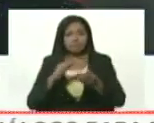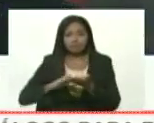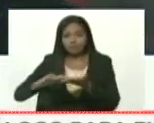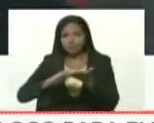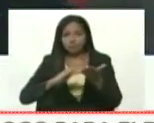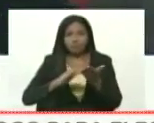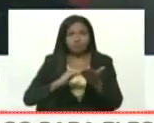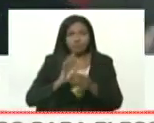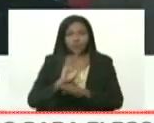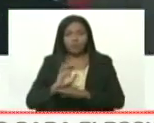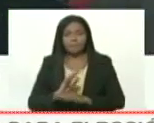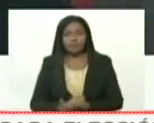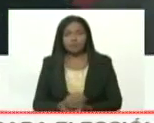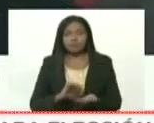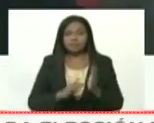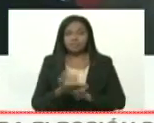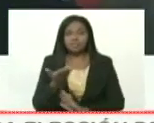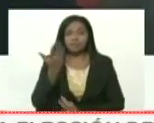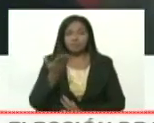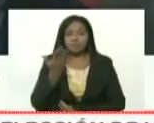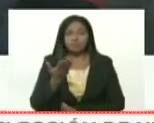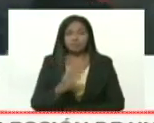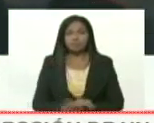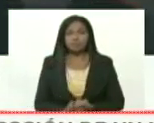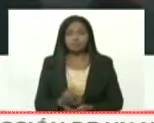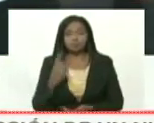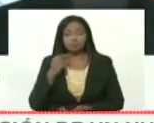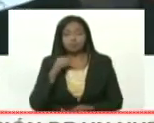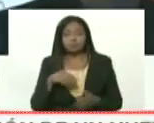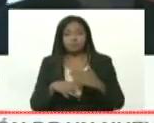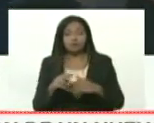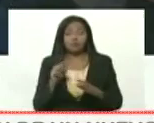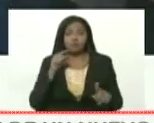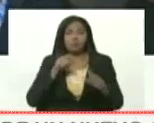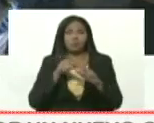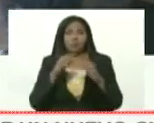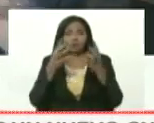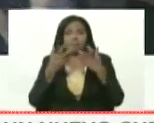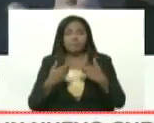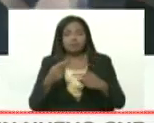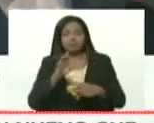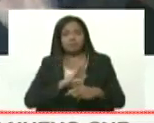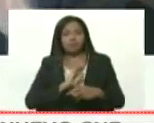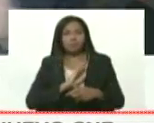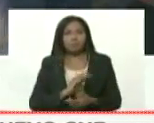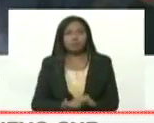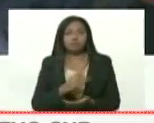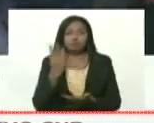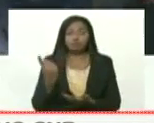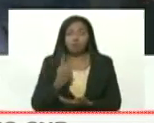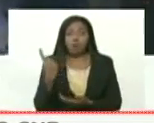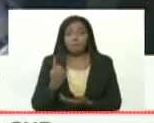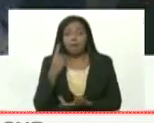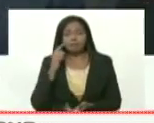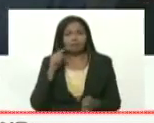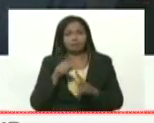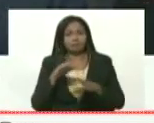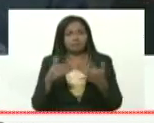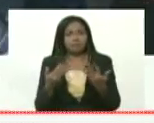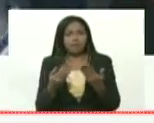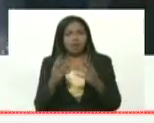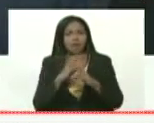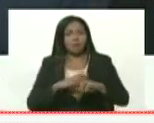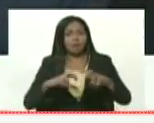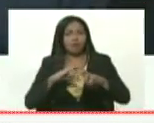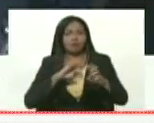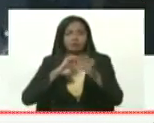reparaciones. Correcto. Eso es muy importante. Yo una vez orienté la creación de una empresa solamente dedicada al